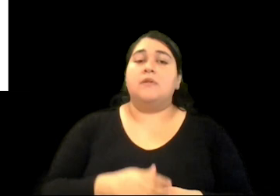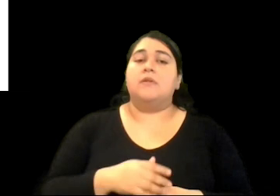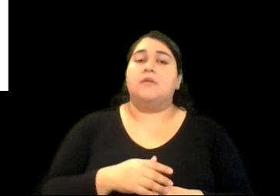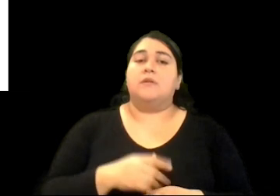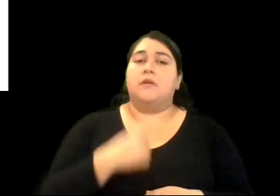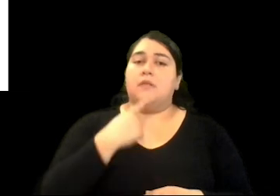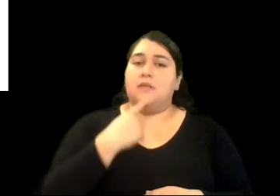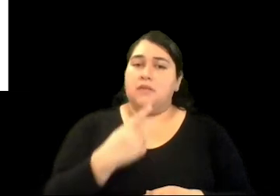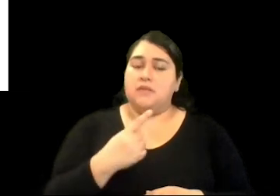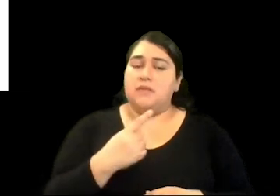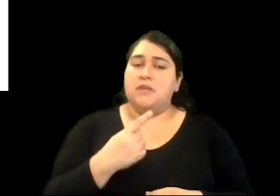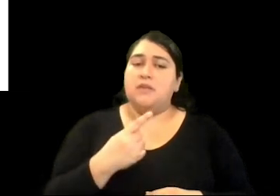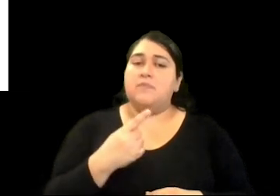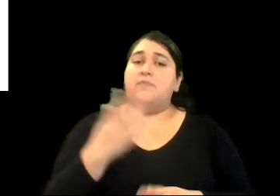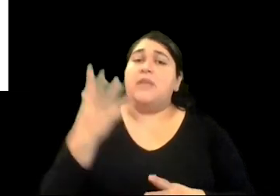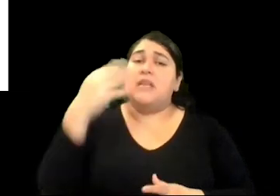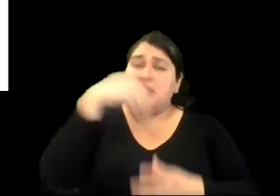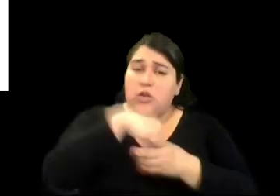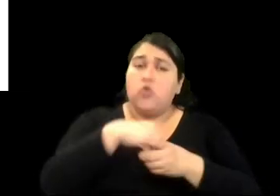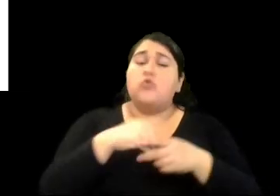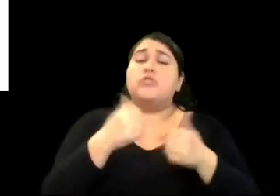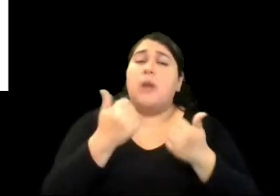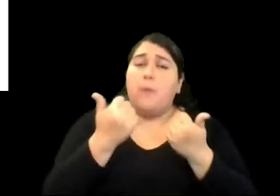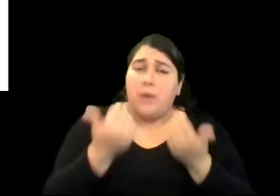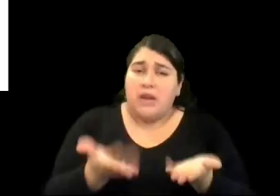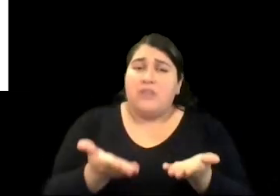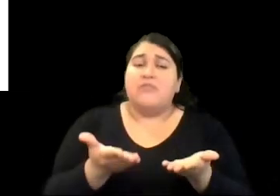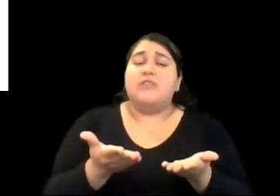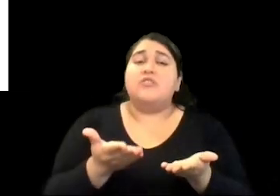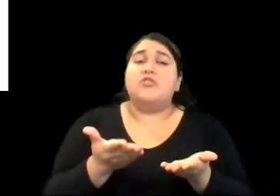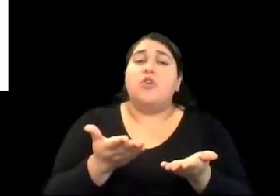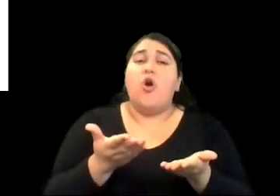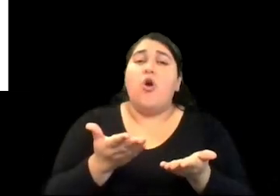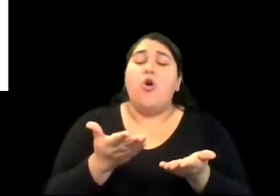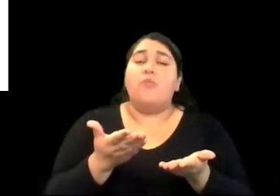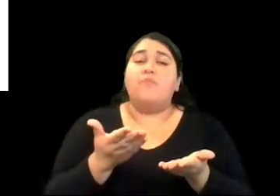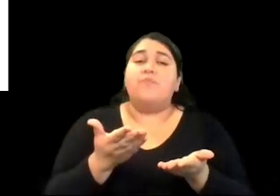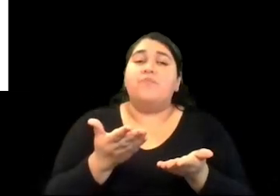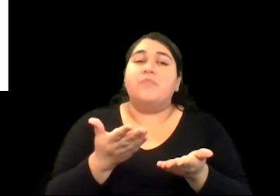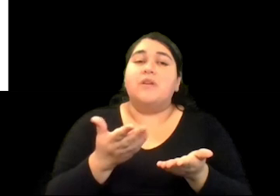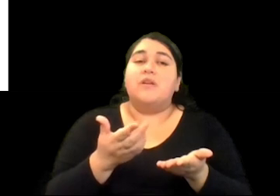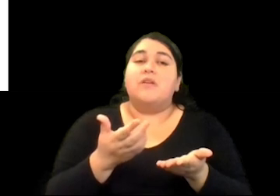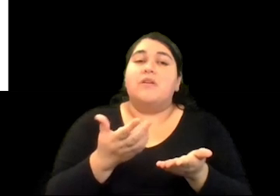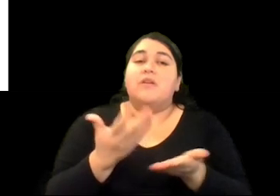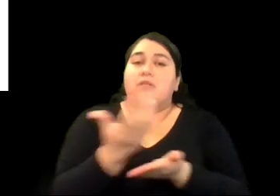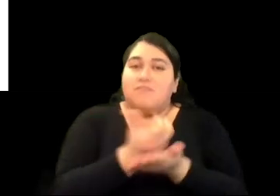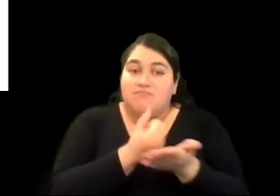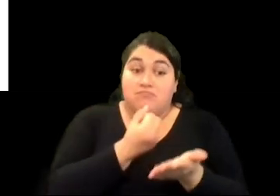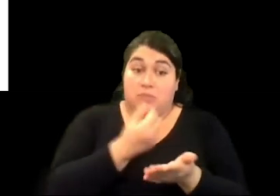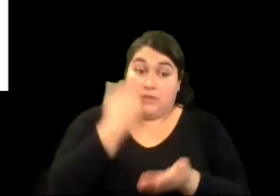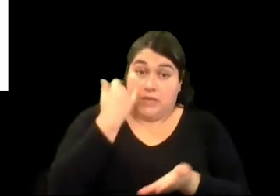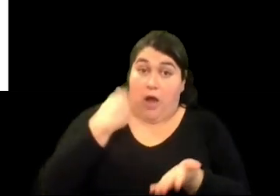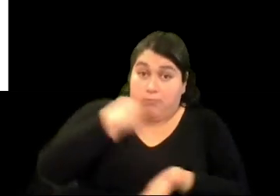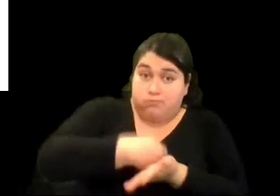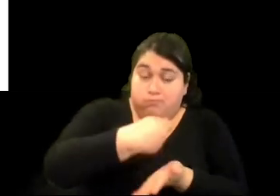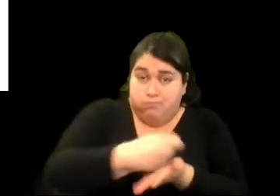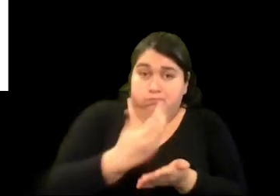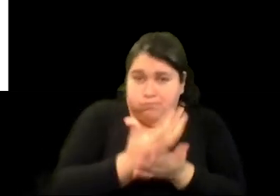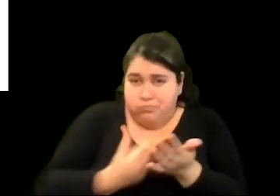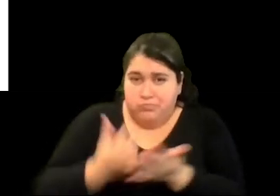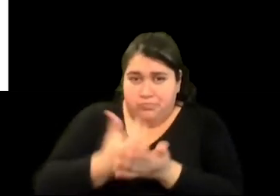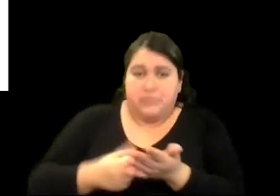se incluyen en los beneficios de autopercepción, como por ejemplo, ajustes por débitos y créditos en cuentas